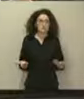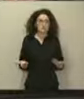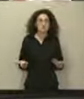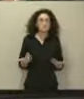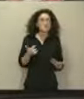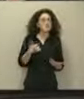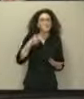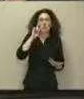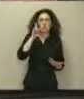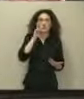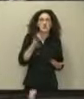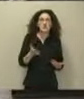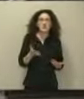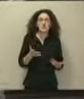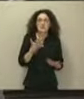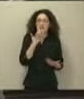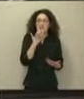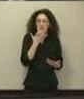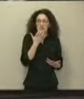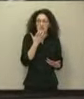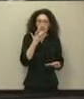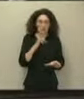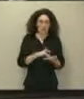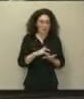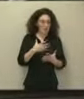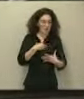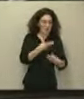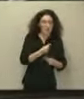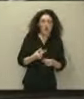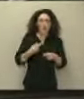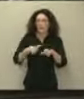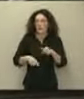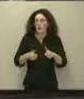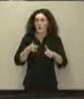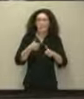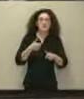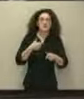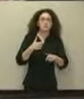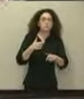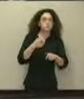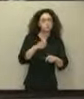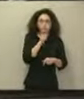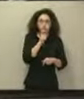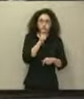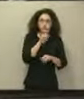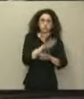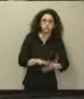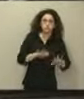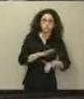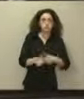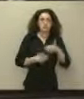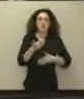estamos en fin si estamos generando más burocracia y por lo tanto más dificultad de tramitación en todo caso